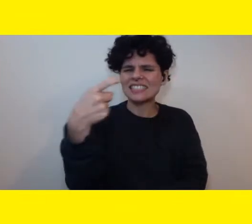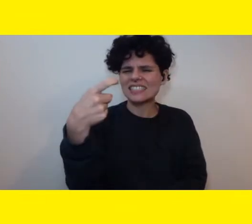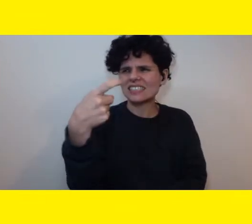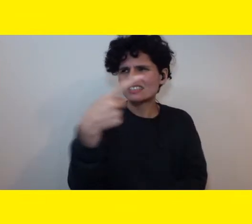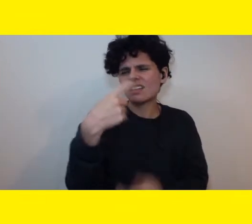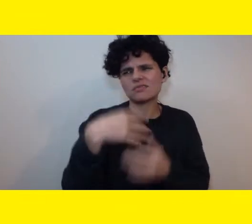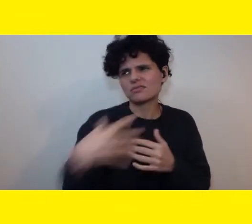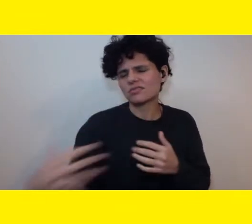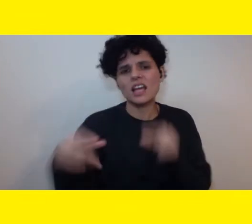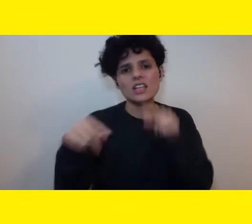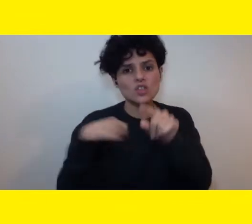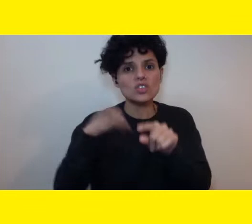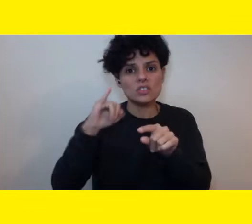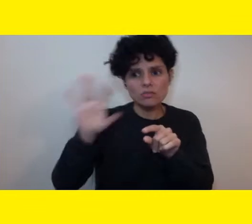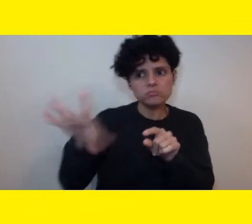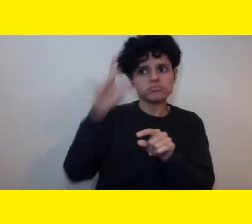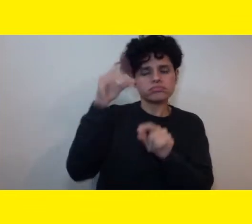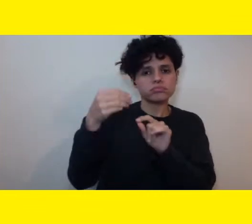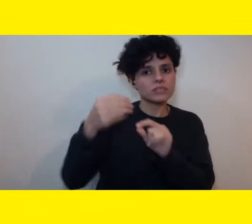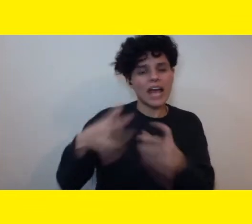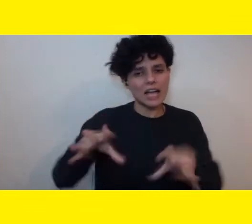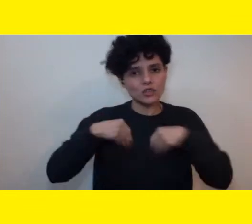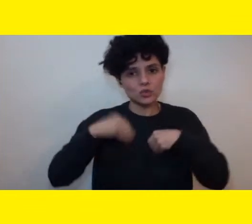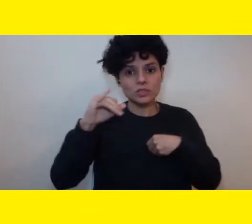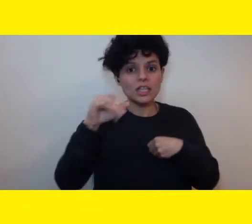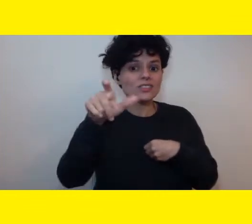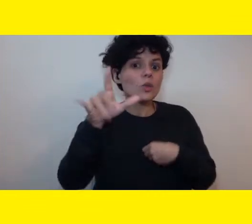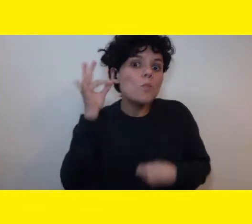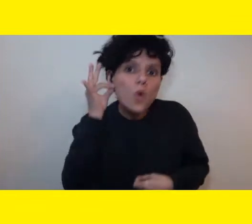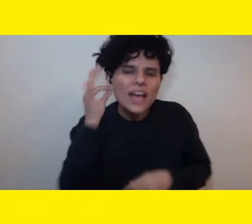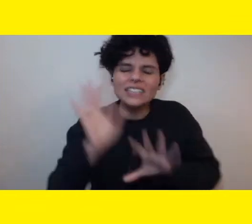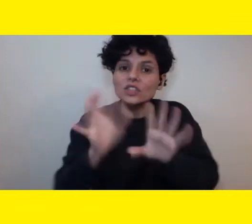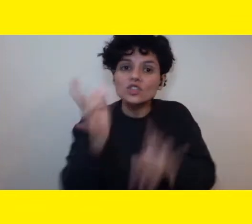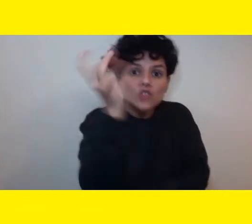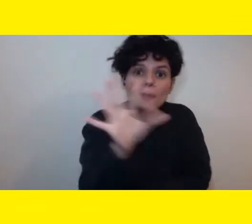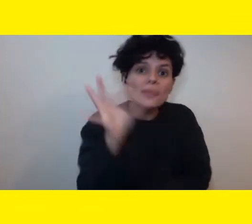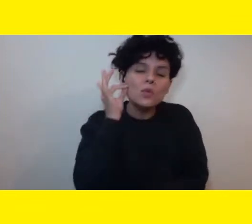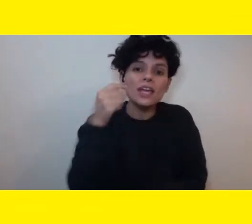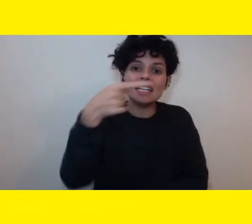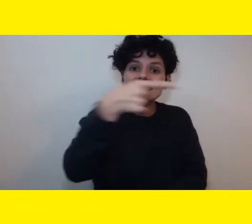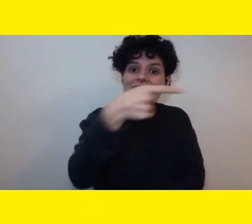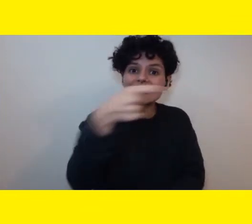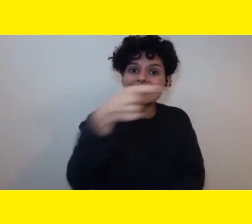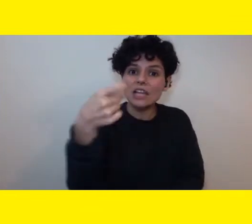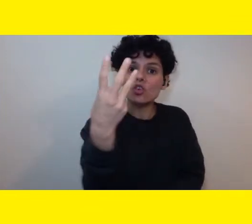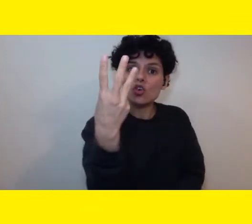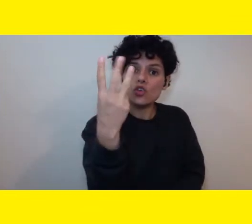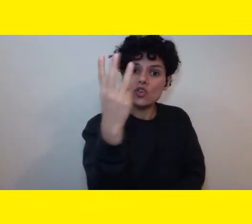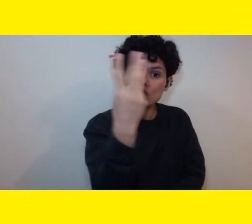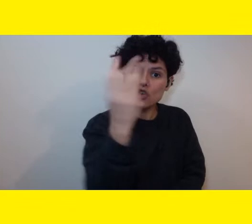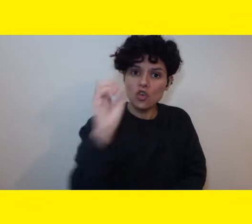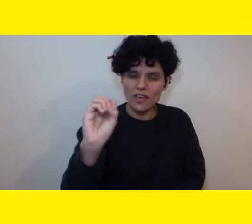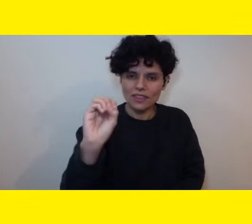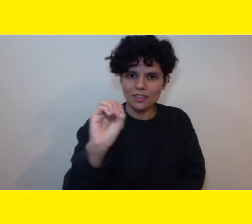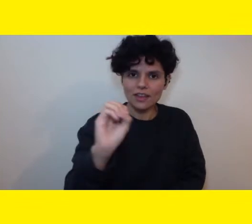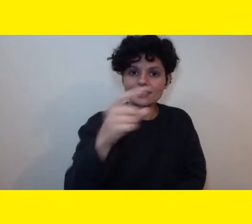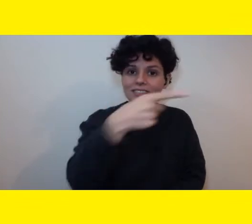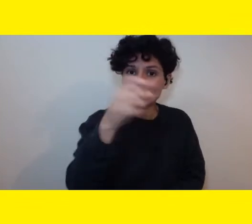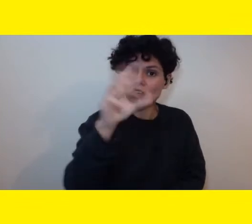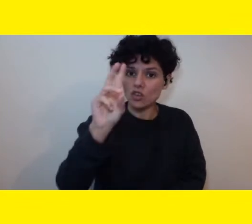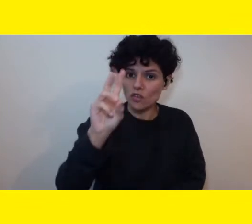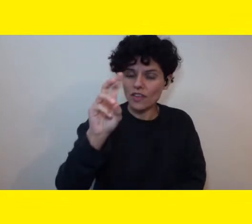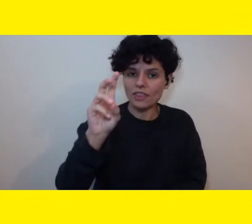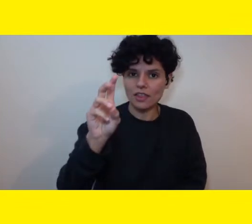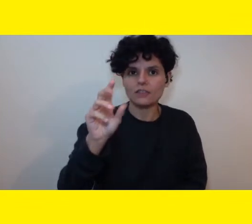verdad que calificaron a víctimas ejecutadas y desaparecidas, que son víctimas mujeres, es decir, solamente, reitero, 190 víctimas mujeres. Por otra parte, en relación a las víctimas de